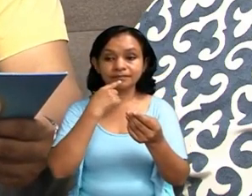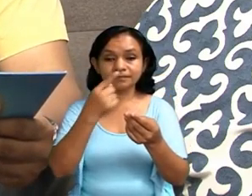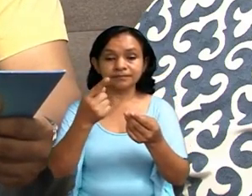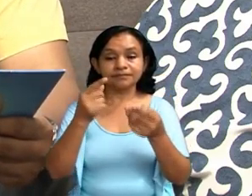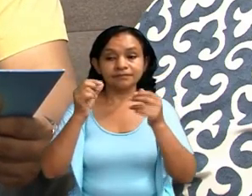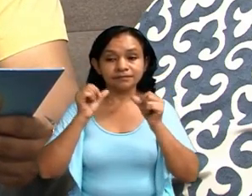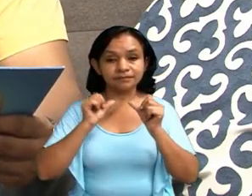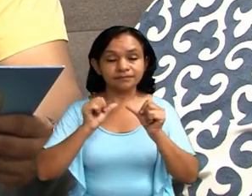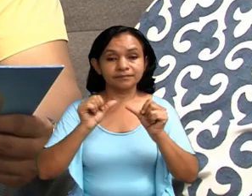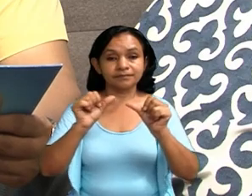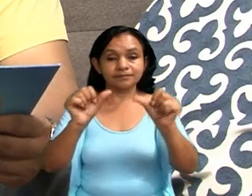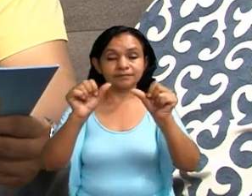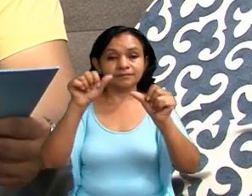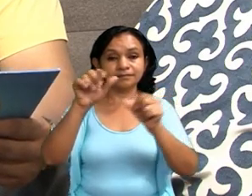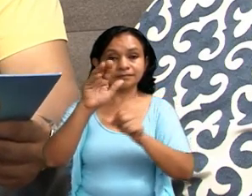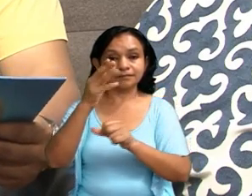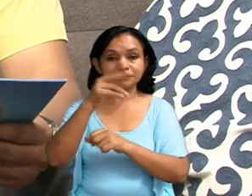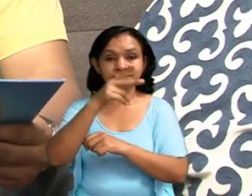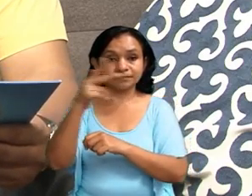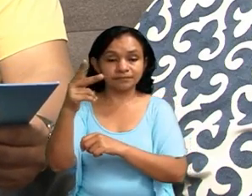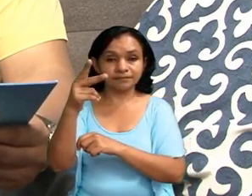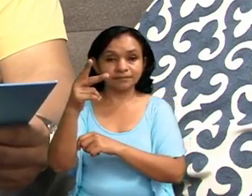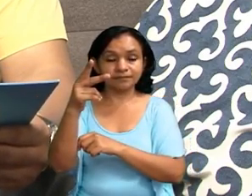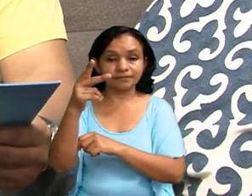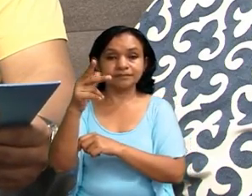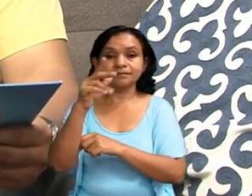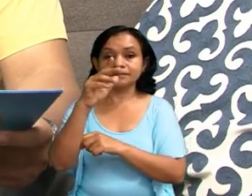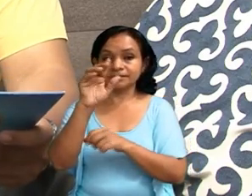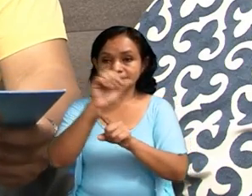a que se quede en sintonía del canal parlamentario, el